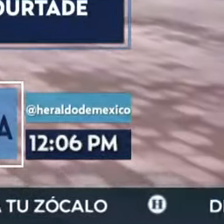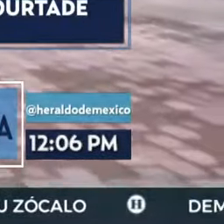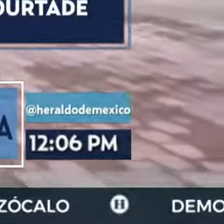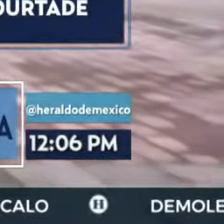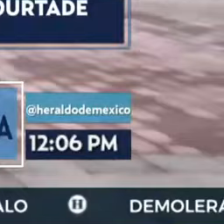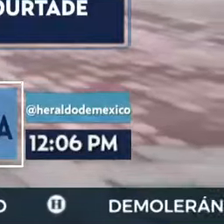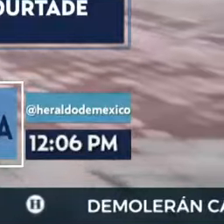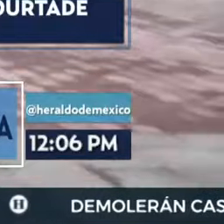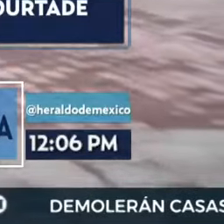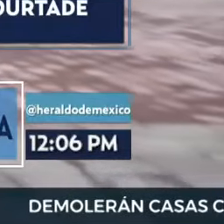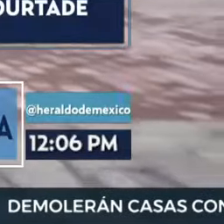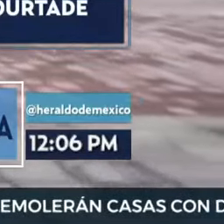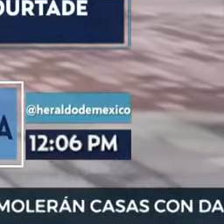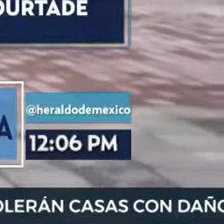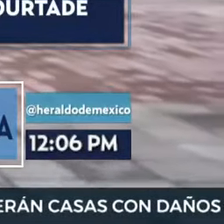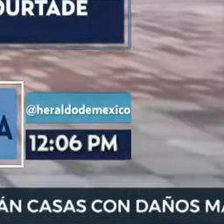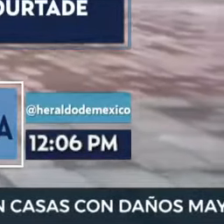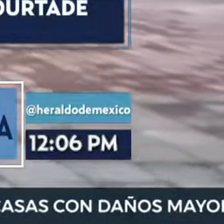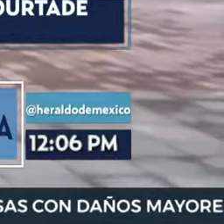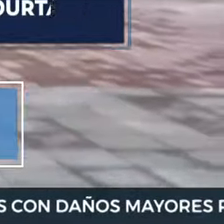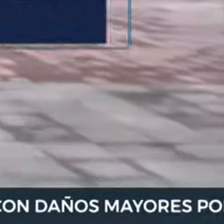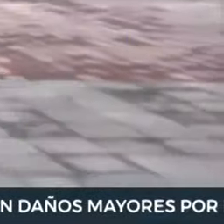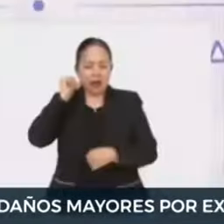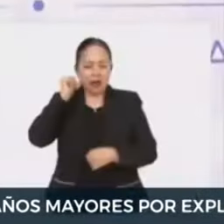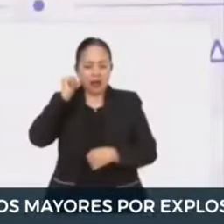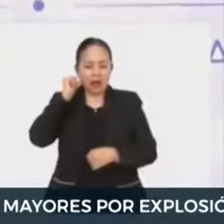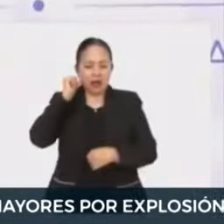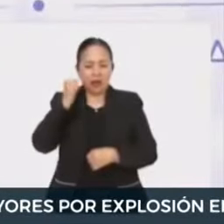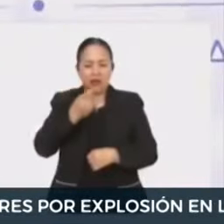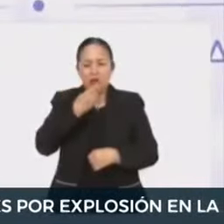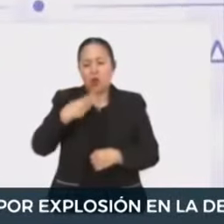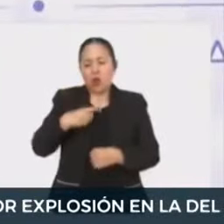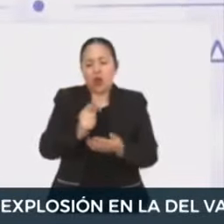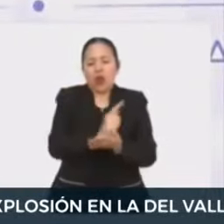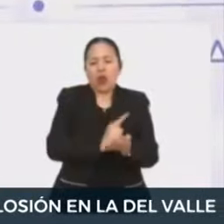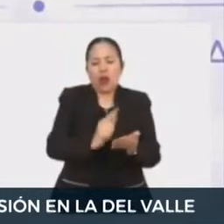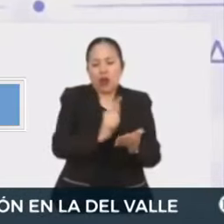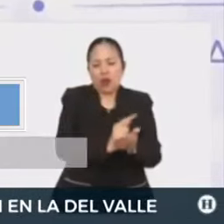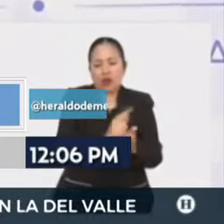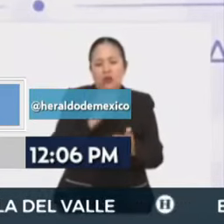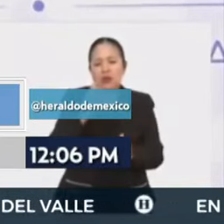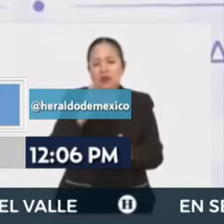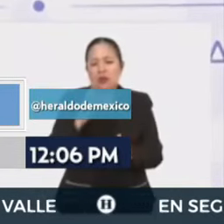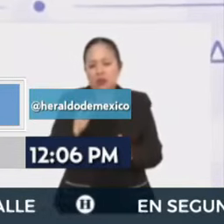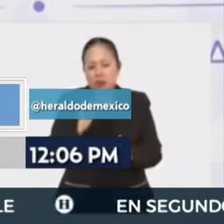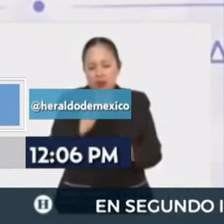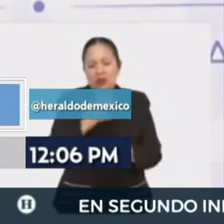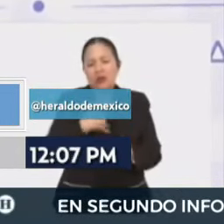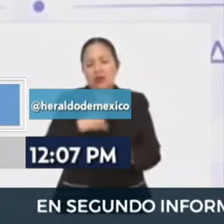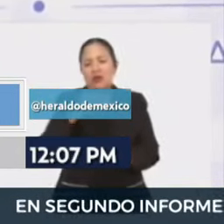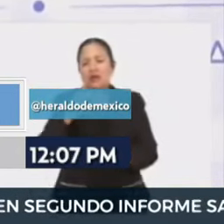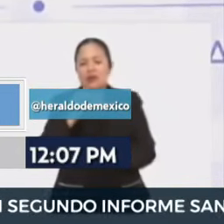Pero escuchamos lo que dijo en un principio. Una minoría de legisladores del PRI y del PAN bloqueó